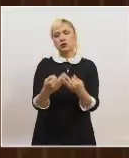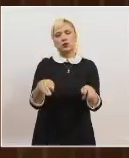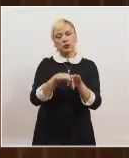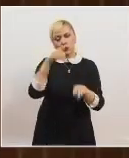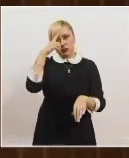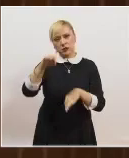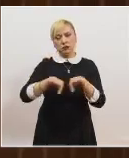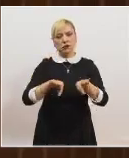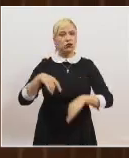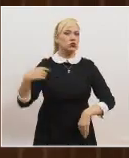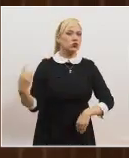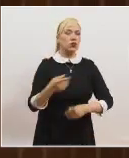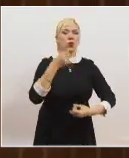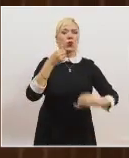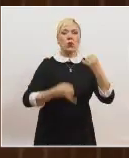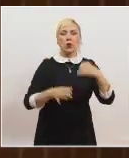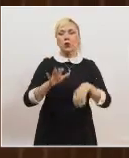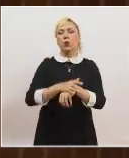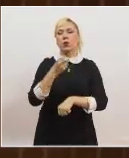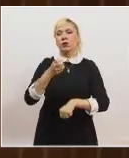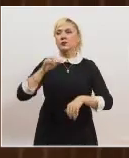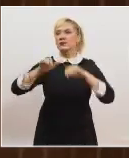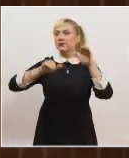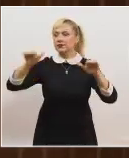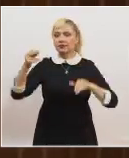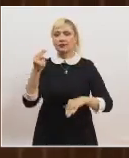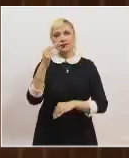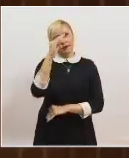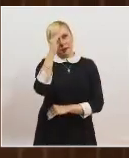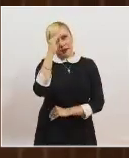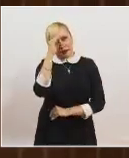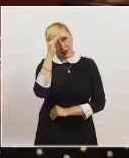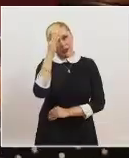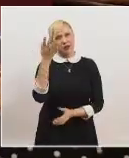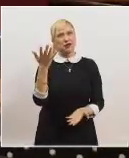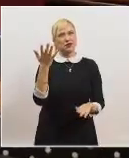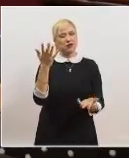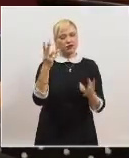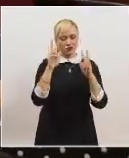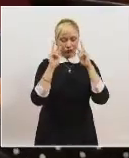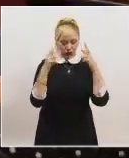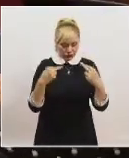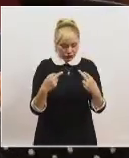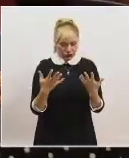la función del juez, por lo que hizo un llamado a pensar, reflexionar y discutir